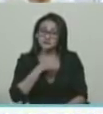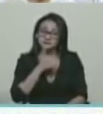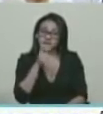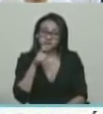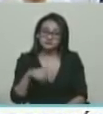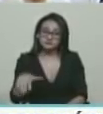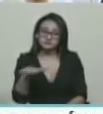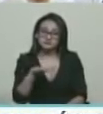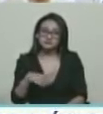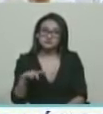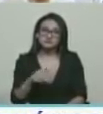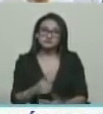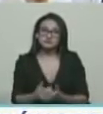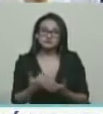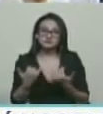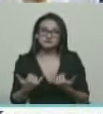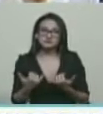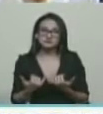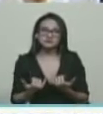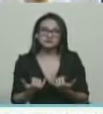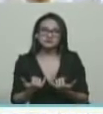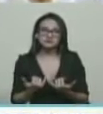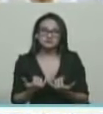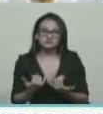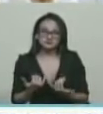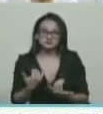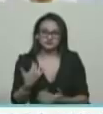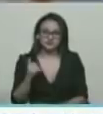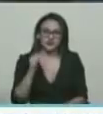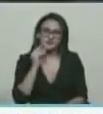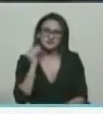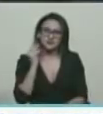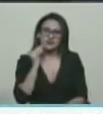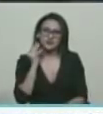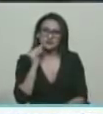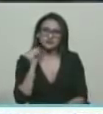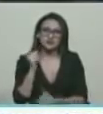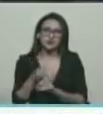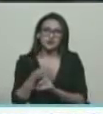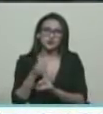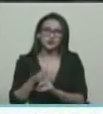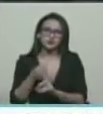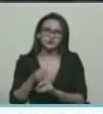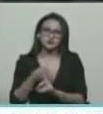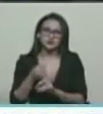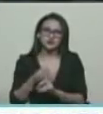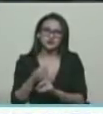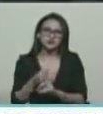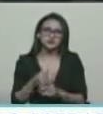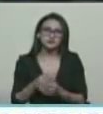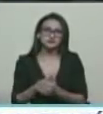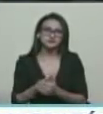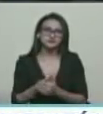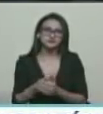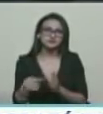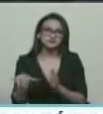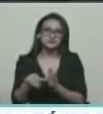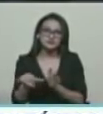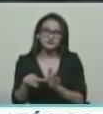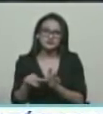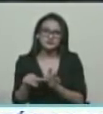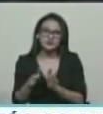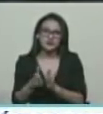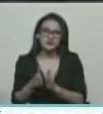y nosotros desde aquí, nuestra humilde experiencia de luchar contra un vecino